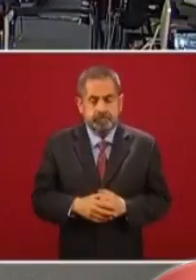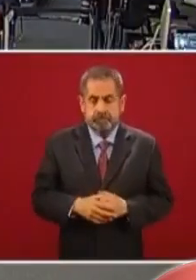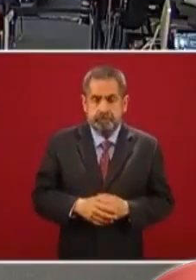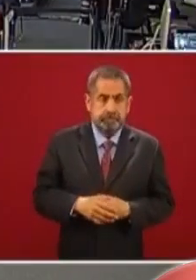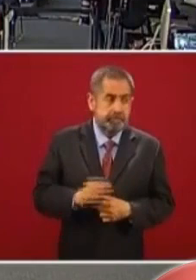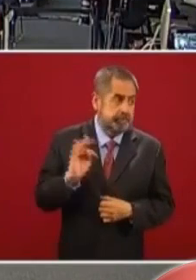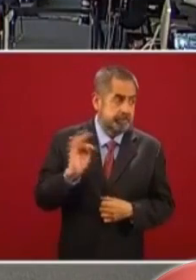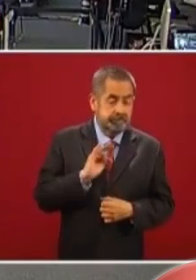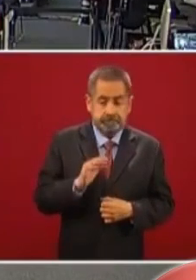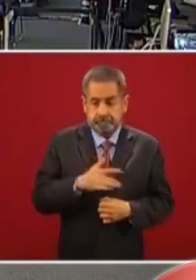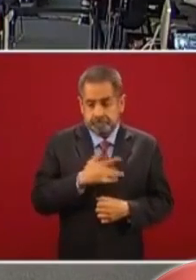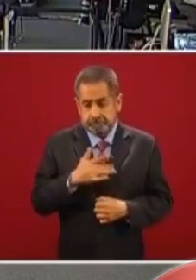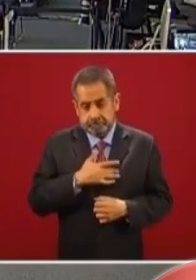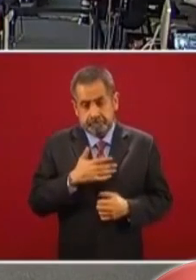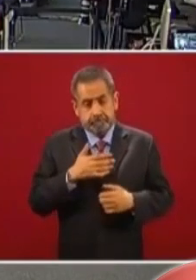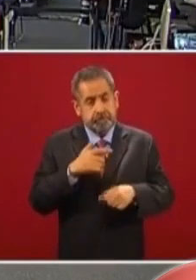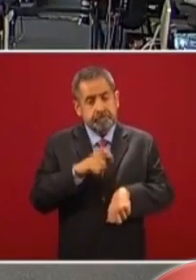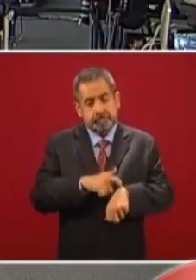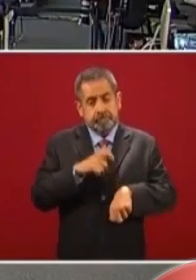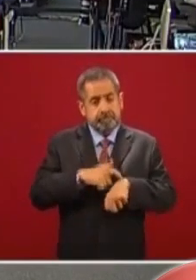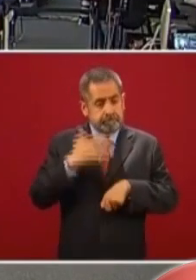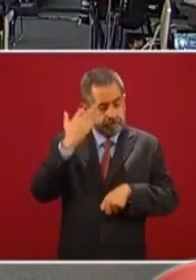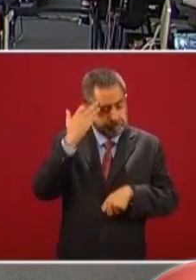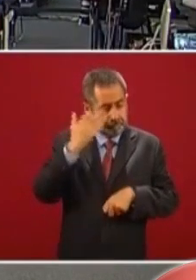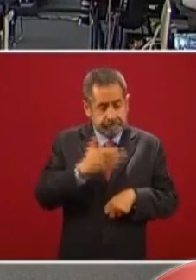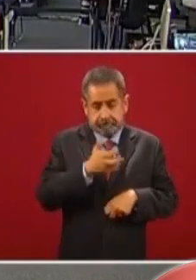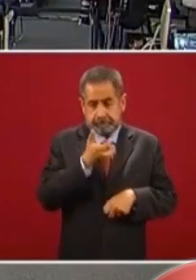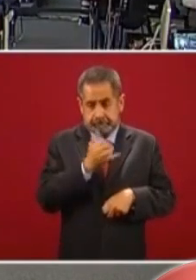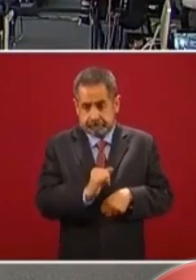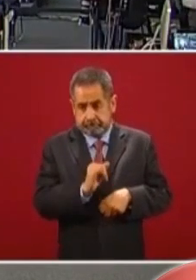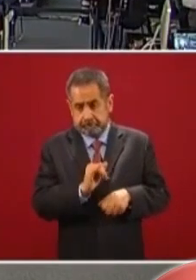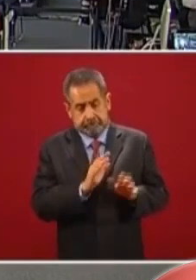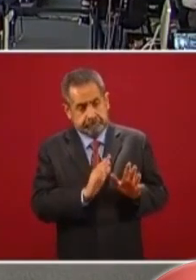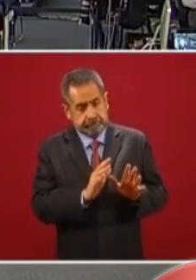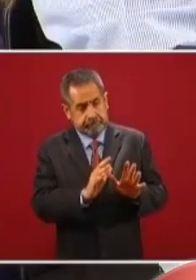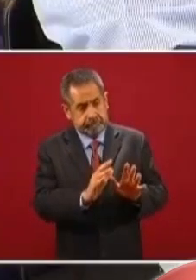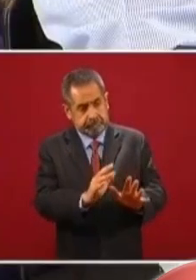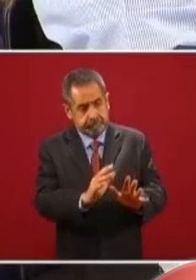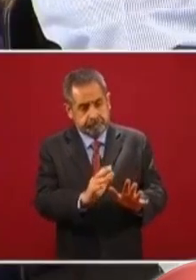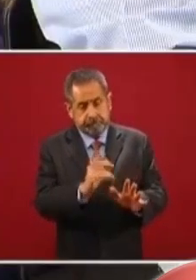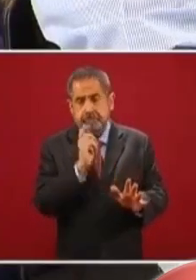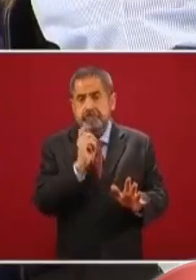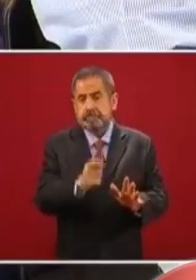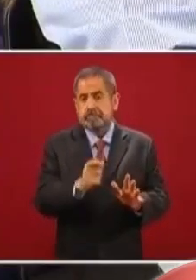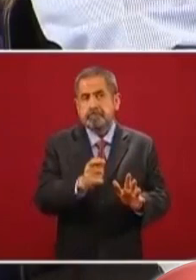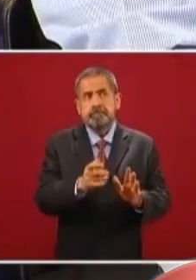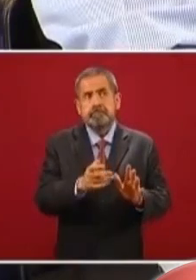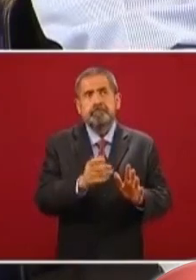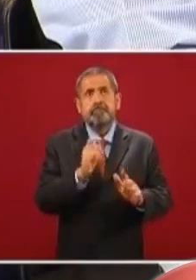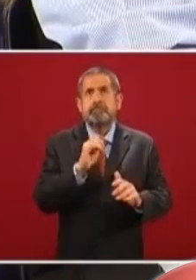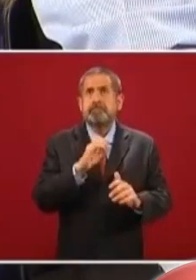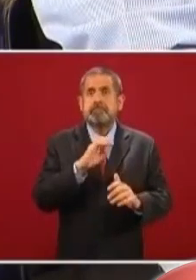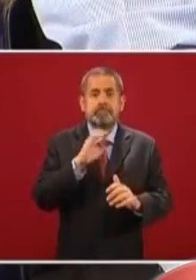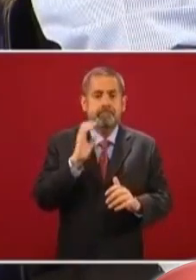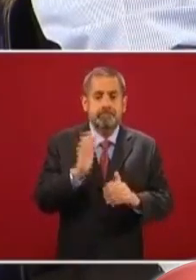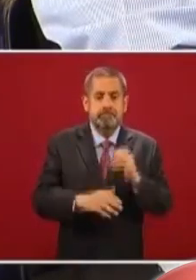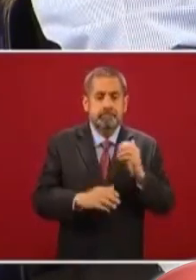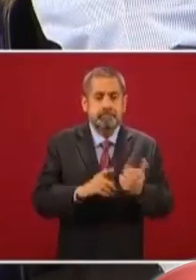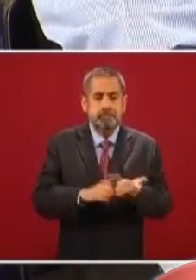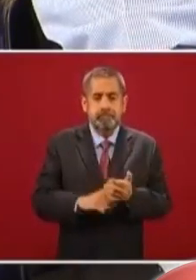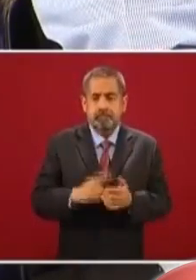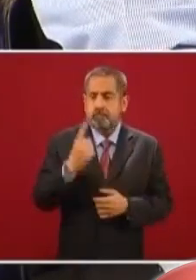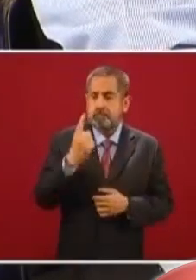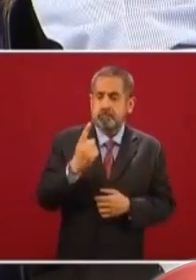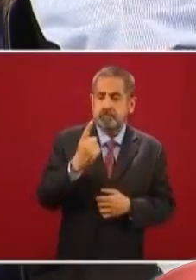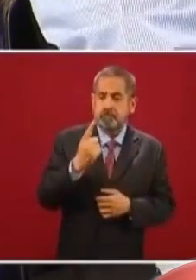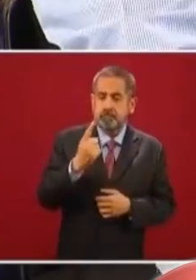seguimos este procedimiento, este esfuerzo, este ritmo, pues estamos hablando de que se construye un 1% de la